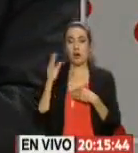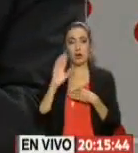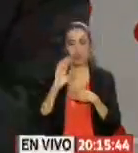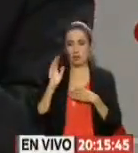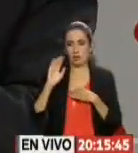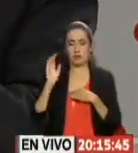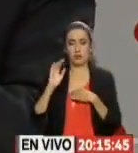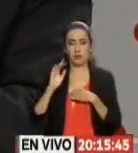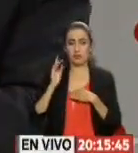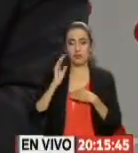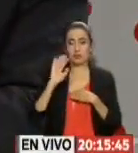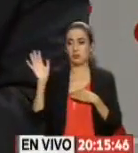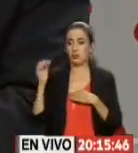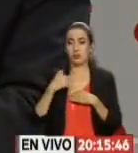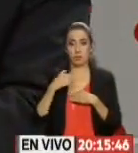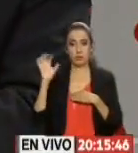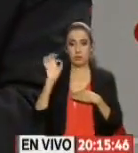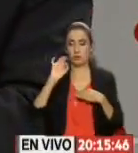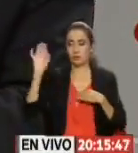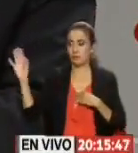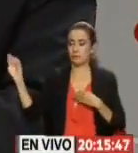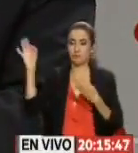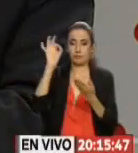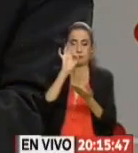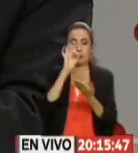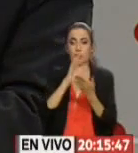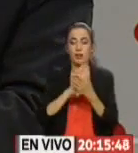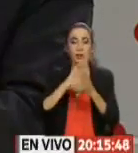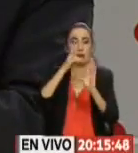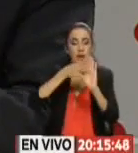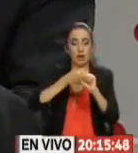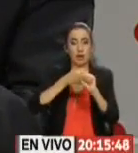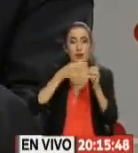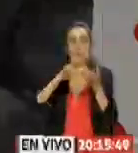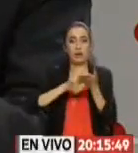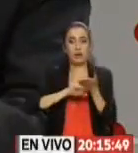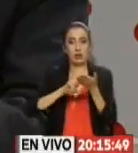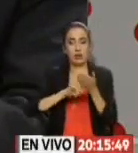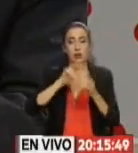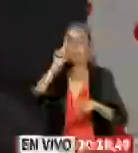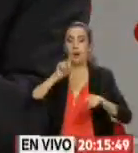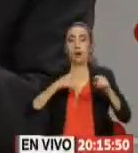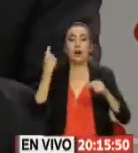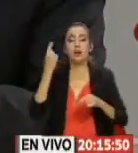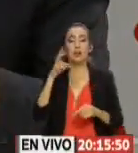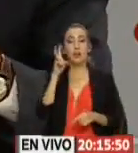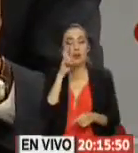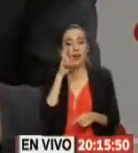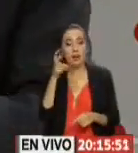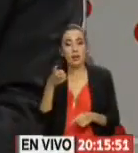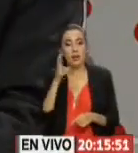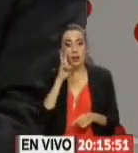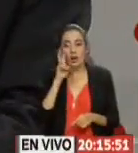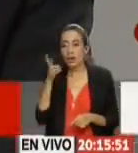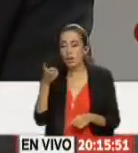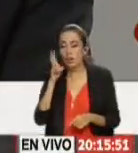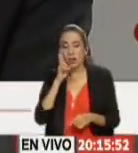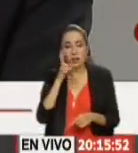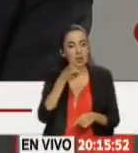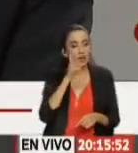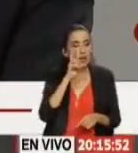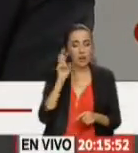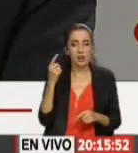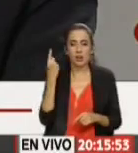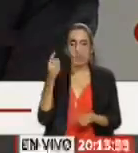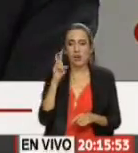pertenezco propiamente a la delegación que va a participar en esa reunión. Somos observadores y, por supuesto, estamos apoyando la